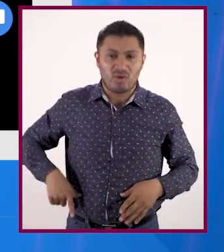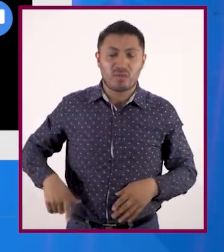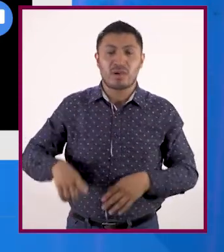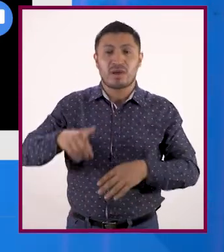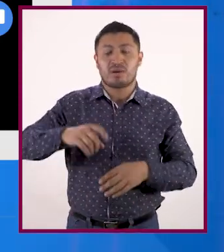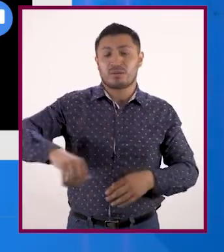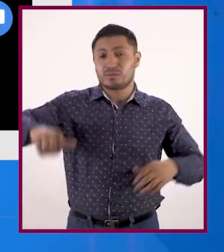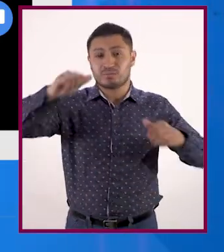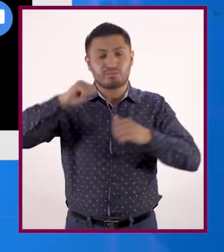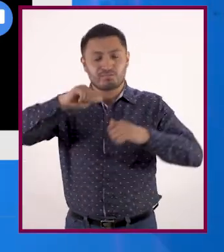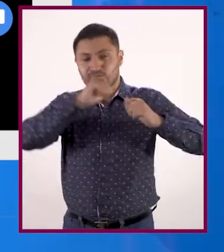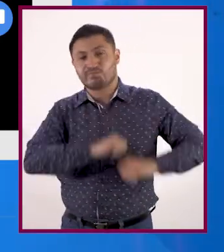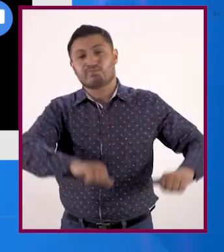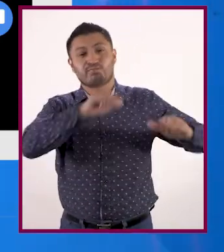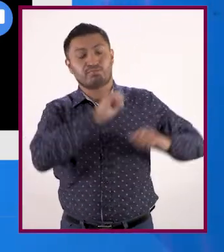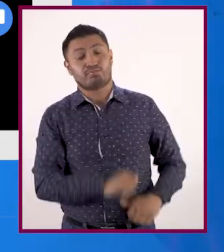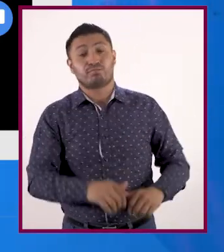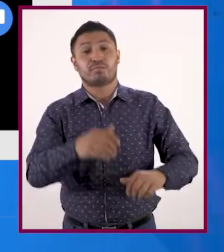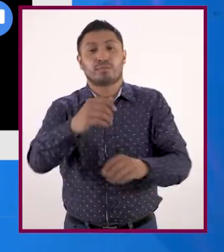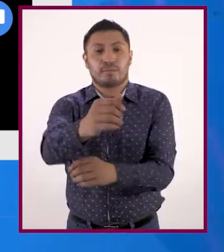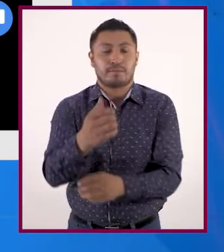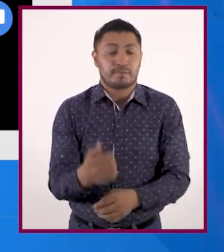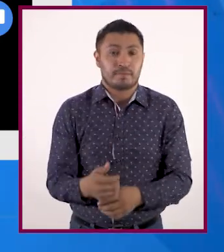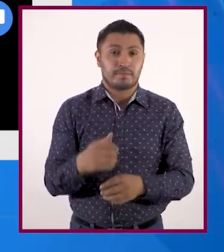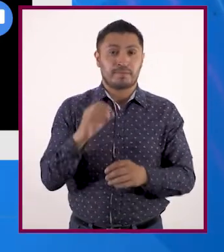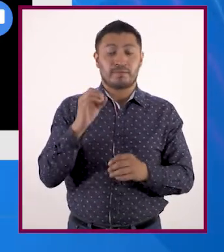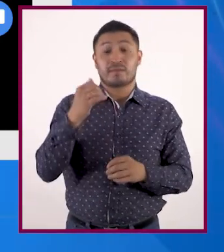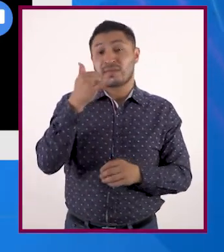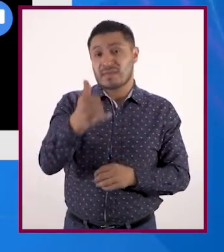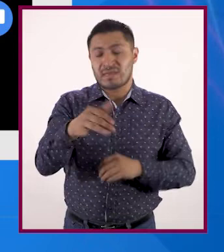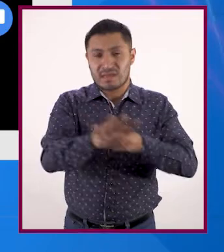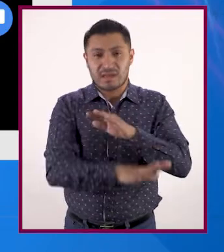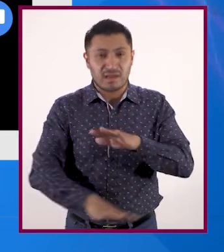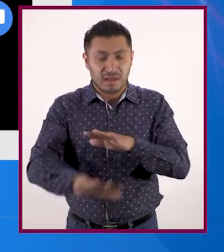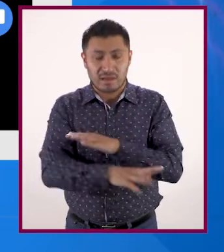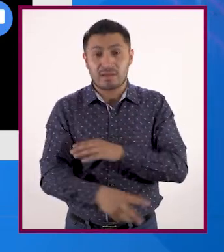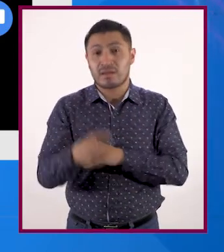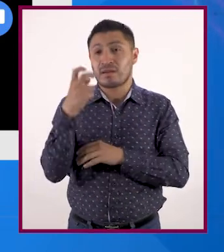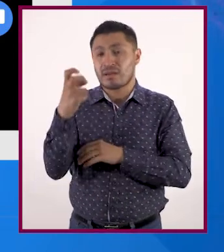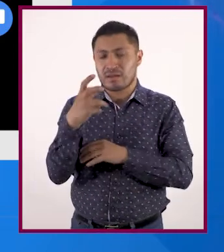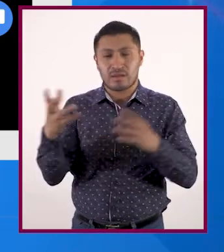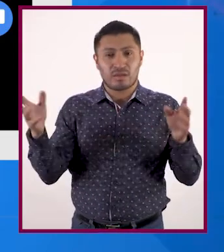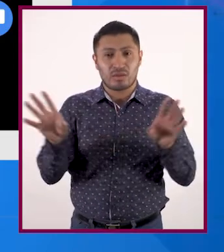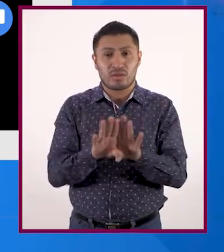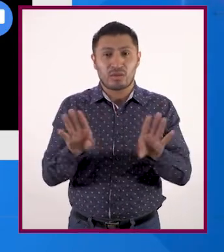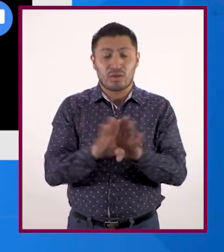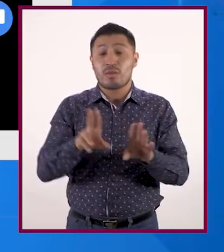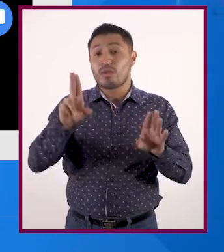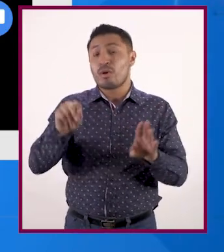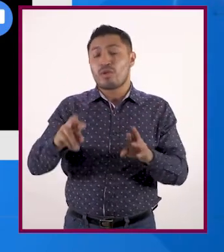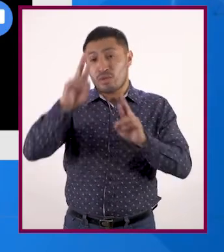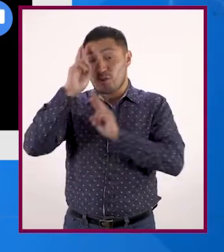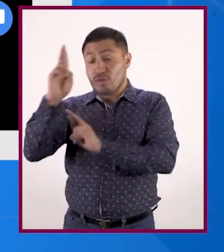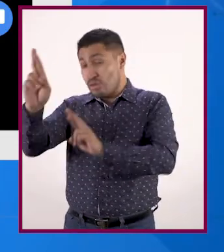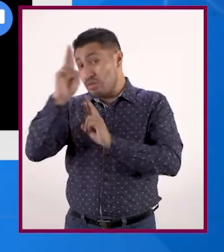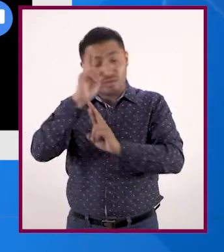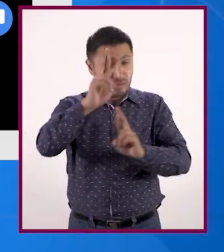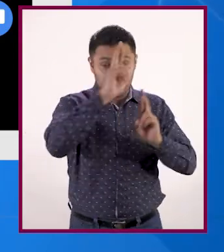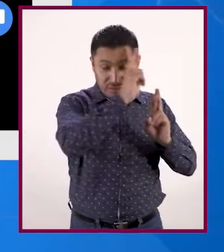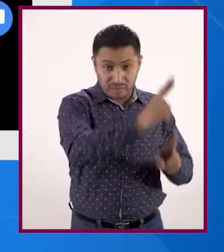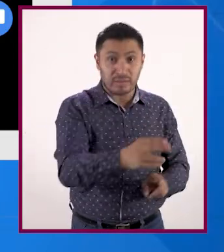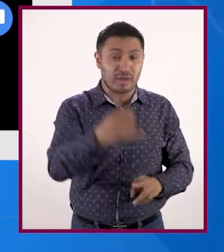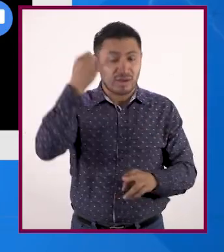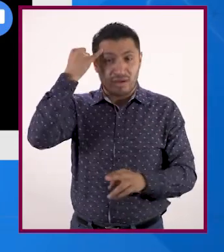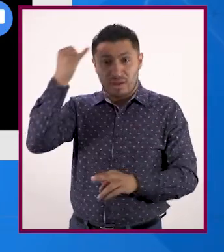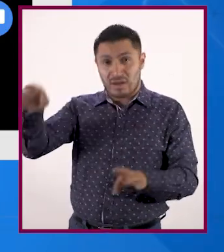regímenes autoritarios y básicamente lo que hacen es ya no ser una cuestión de pluralidad sino ya es una